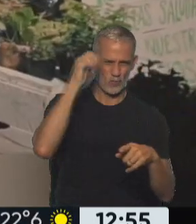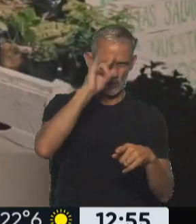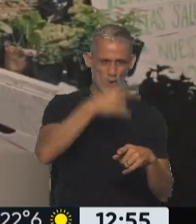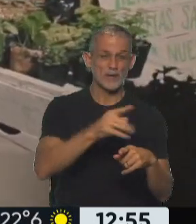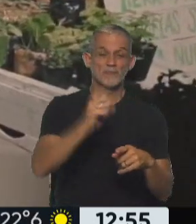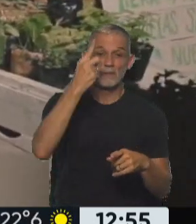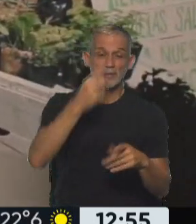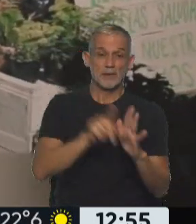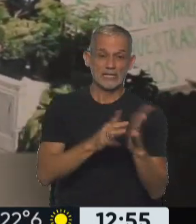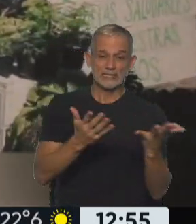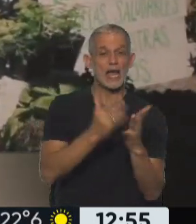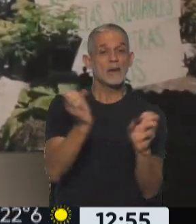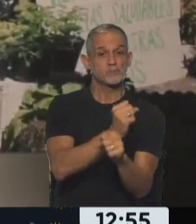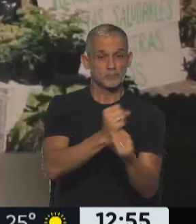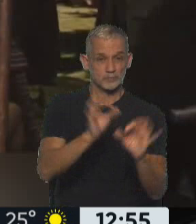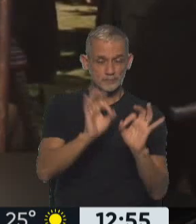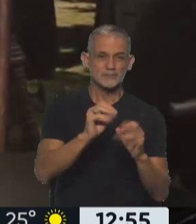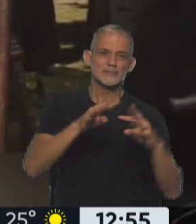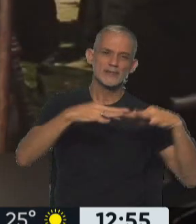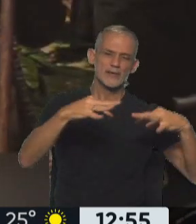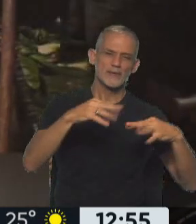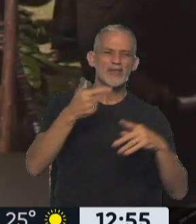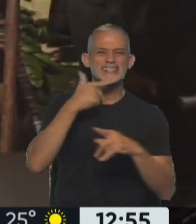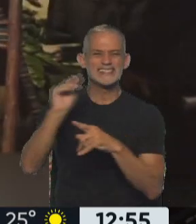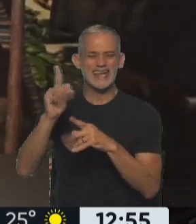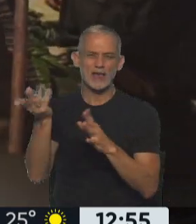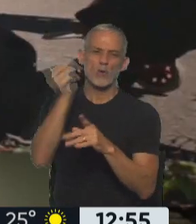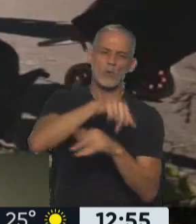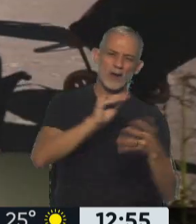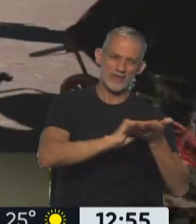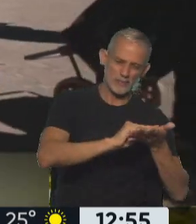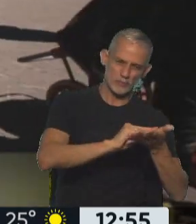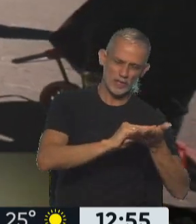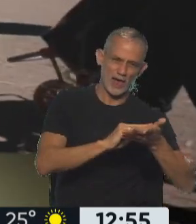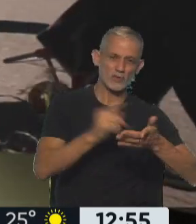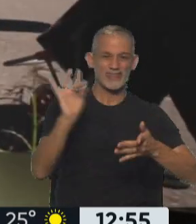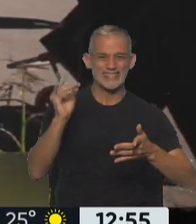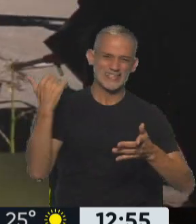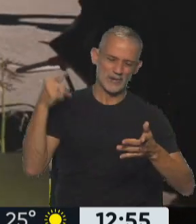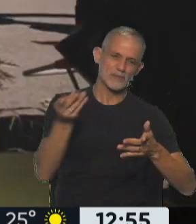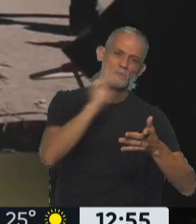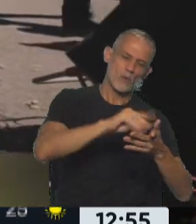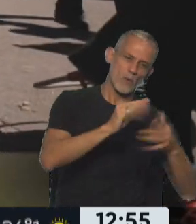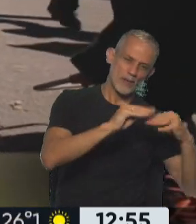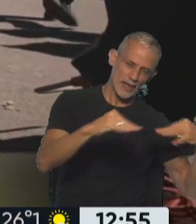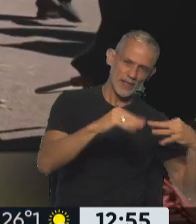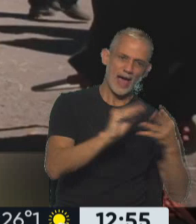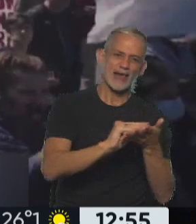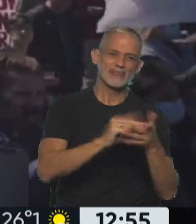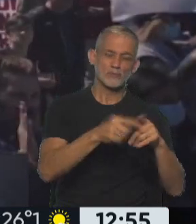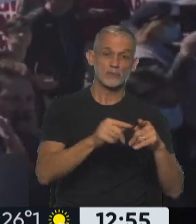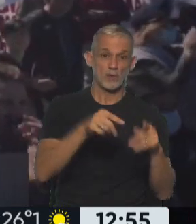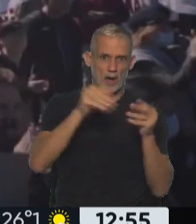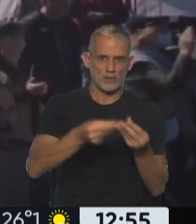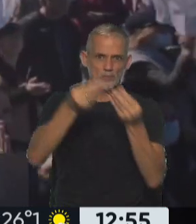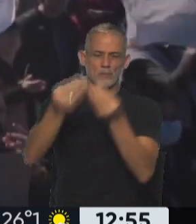versión había sido aprobada en la Cámara Alta en diciembre del año pasado. Ahora la iniciativa pasa al Poder